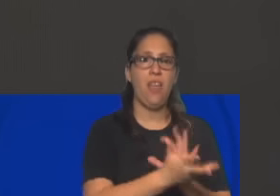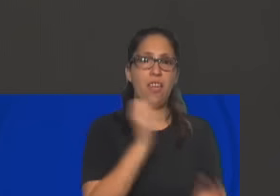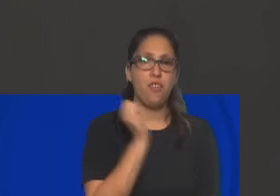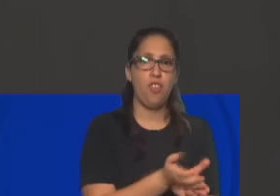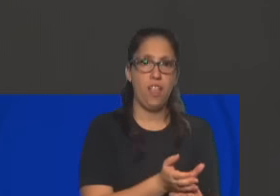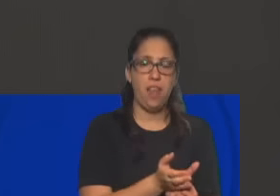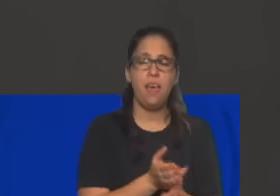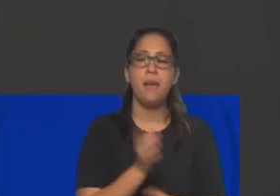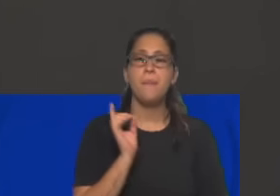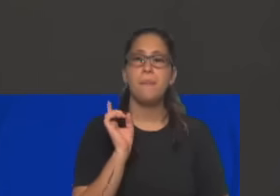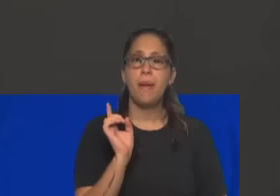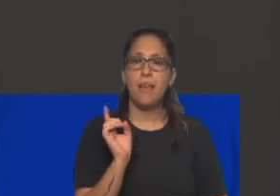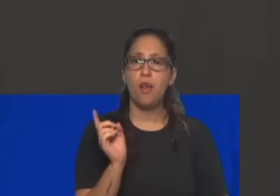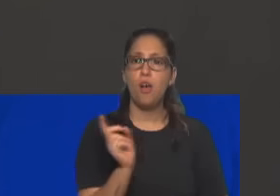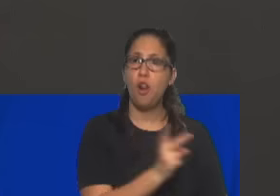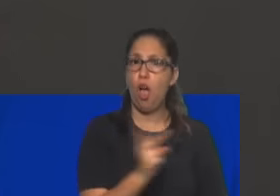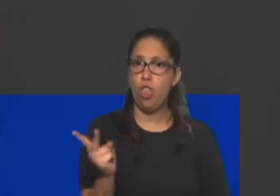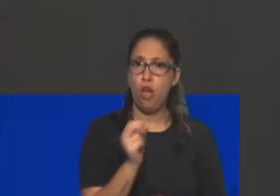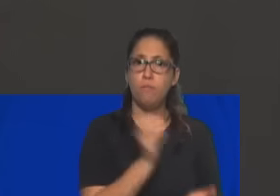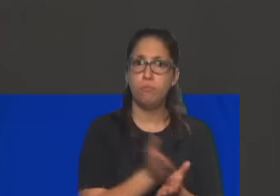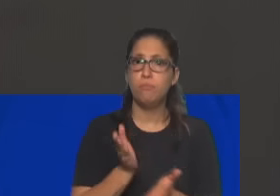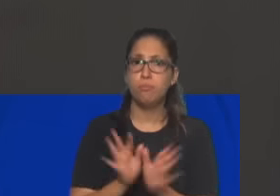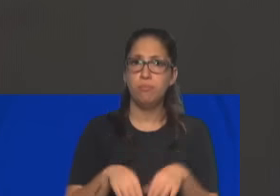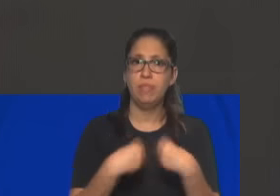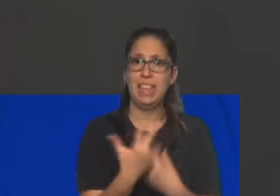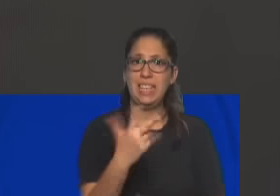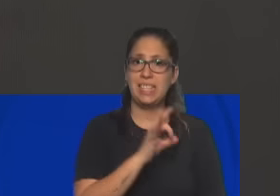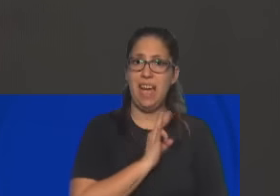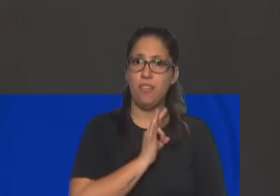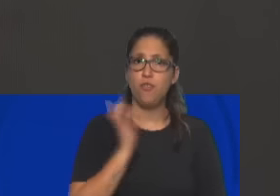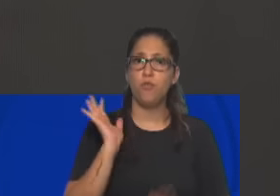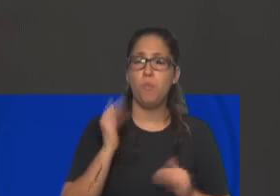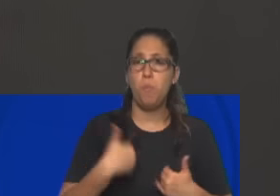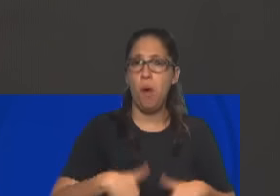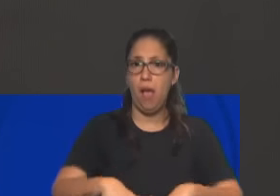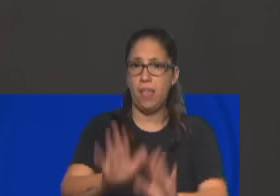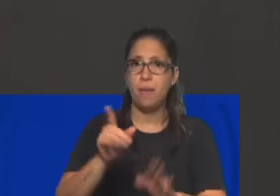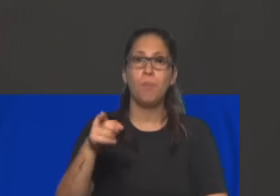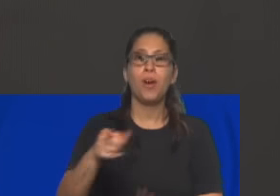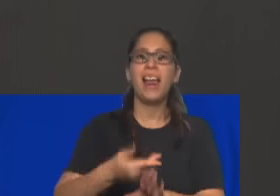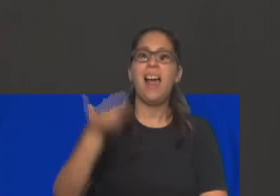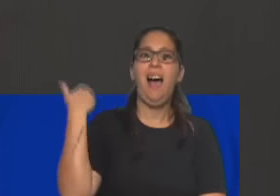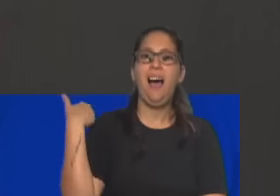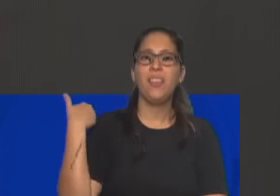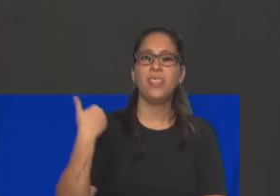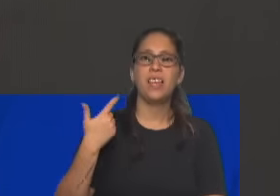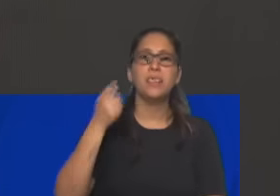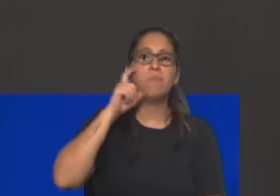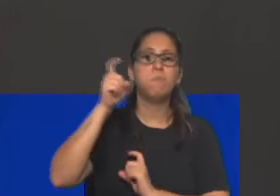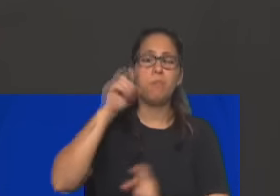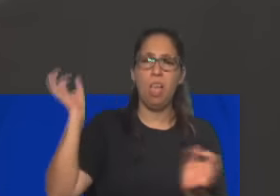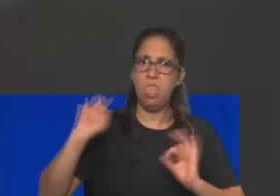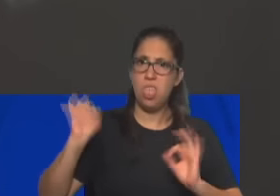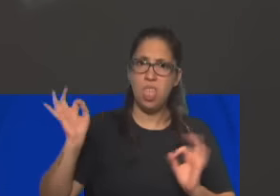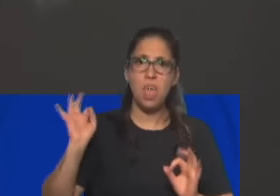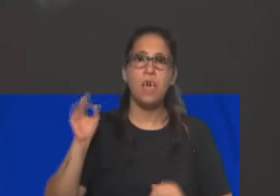él recordemos por eso lo condenaron a TR años en suspenso sobre todo teniendo en cuenta que no tenía antecedentes penales ahora qué es lo que